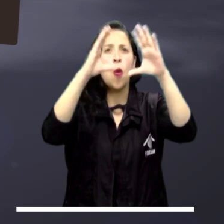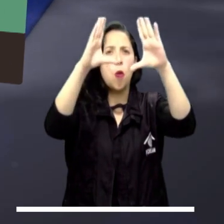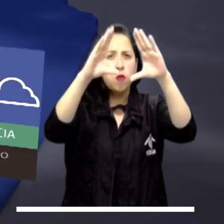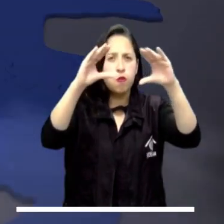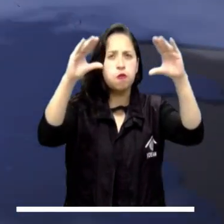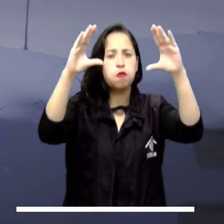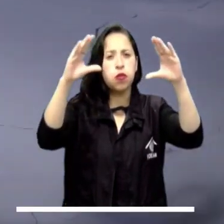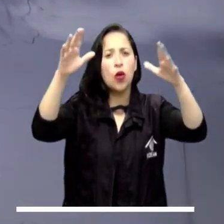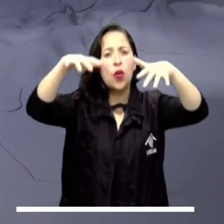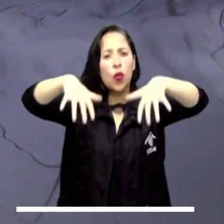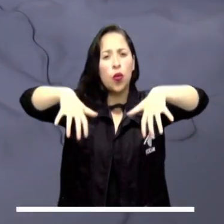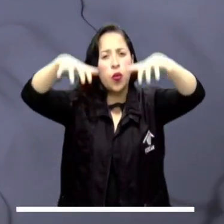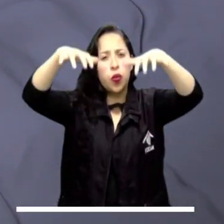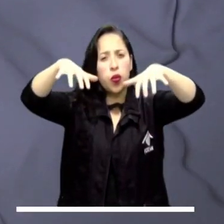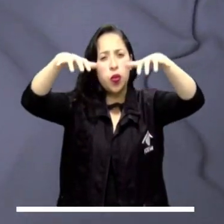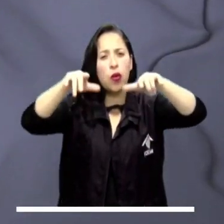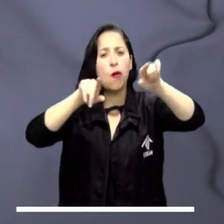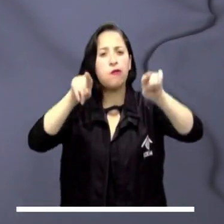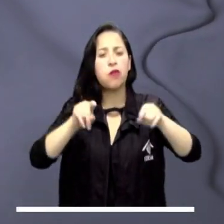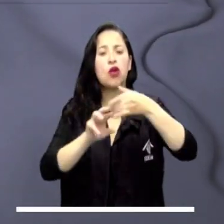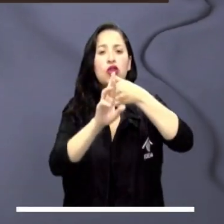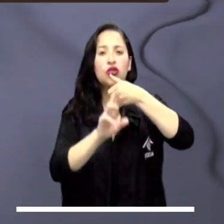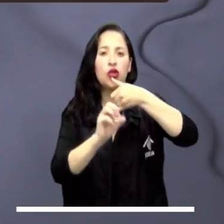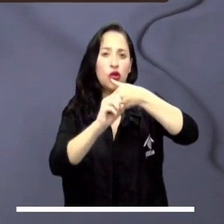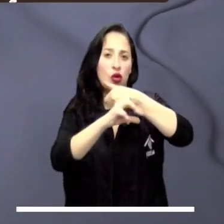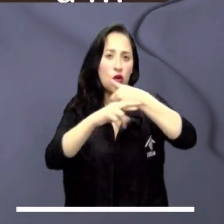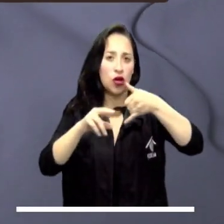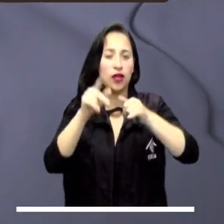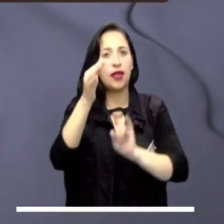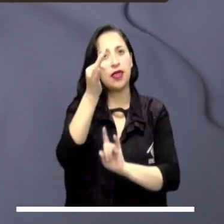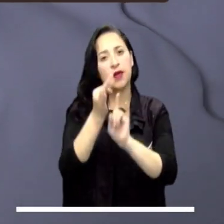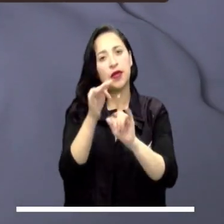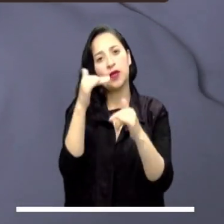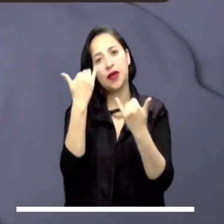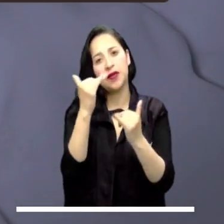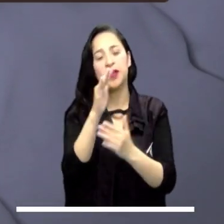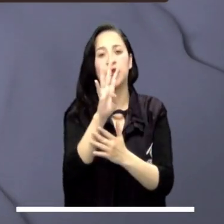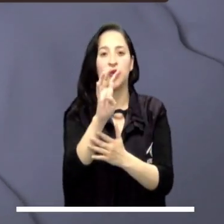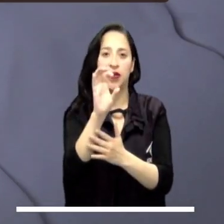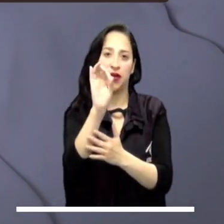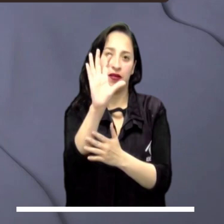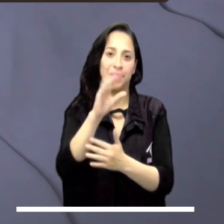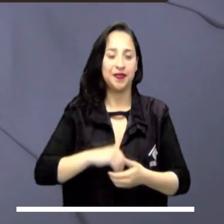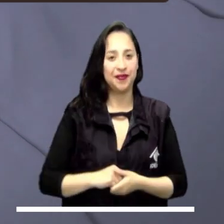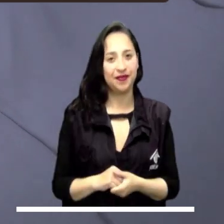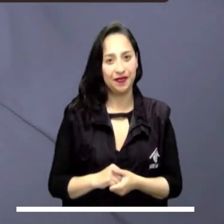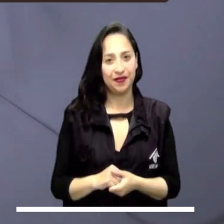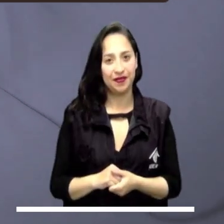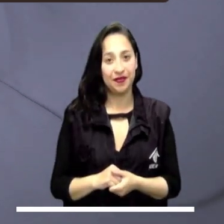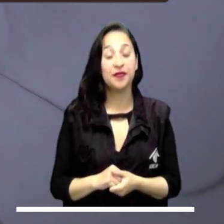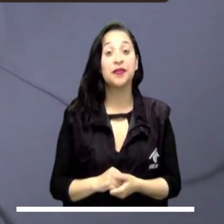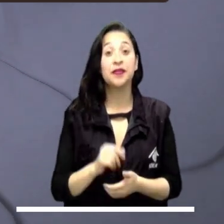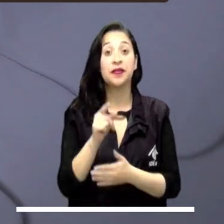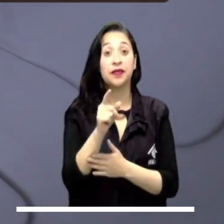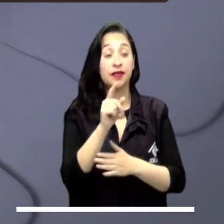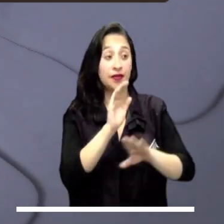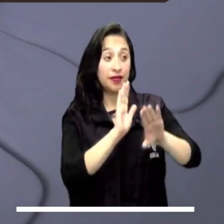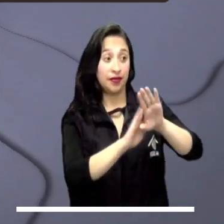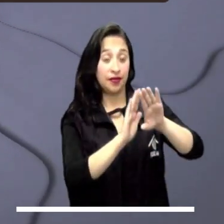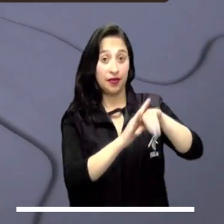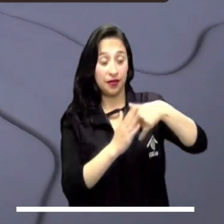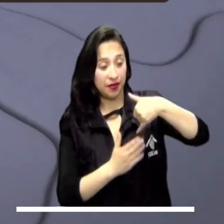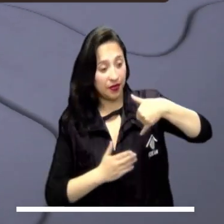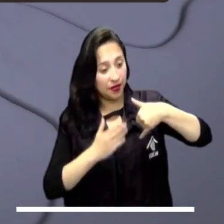en bogotá la noche traerá 35 abundante universidad job islas esporádicas o de sur oriente de la ciudad y una temperatura mínima de 9